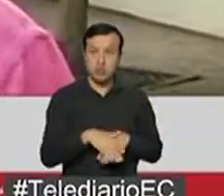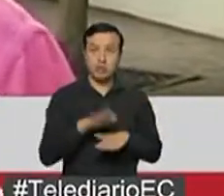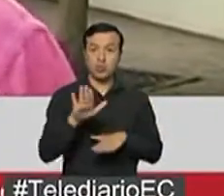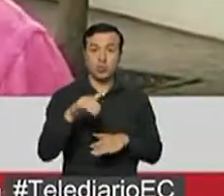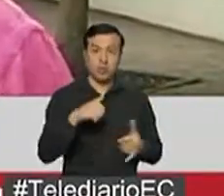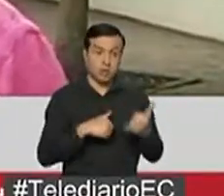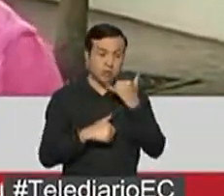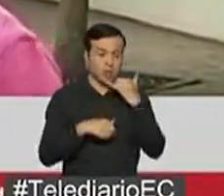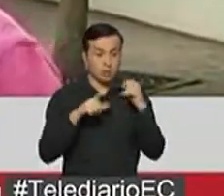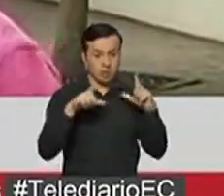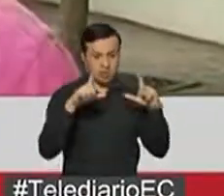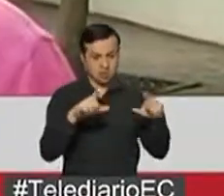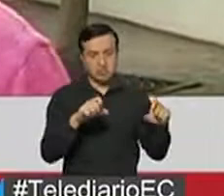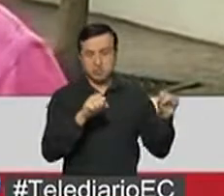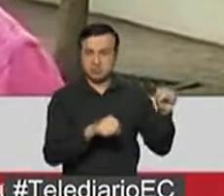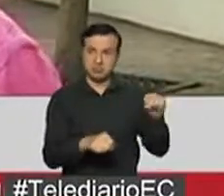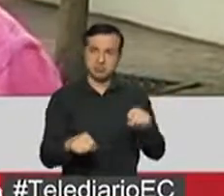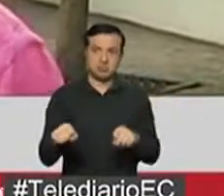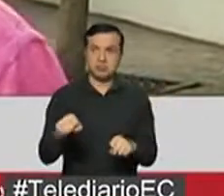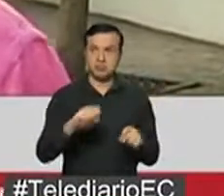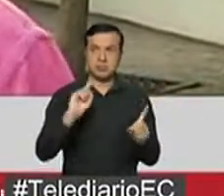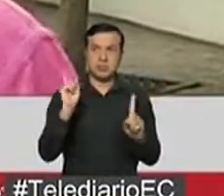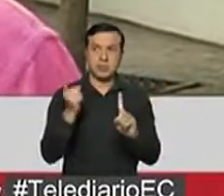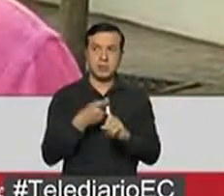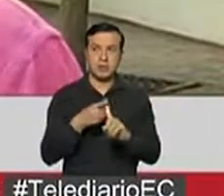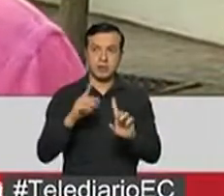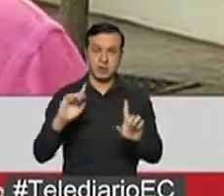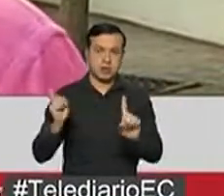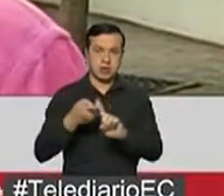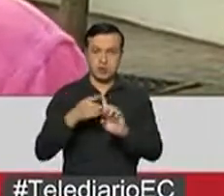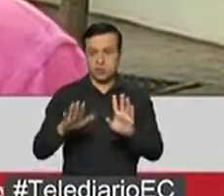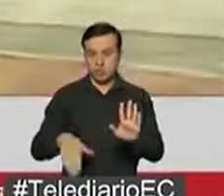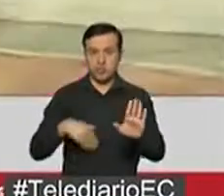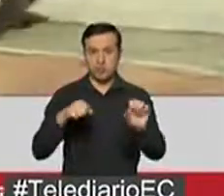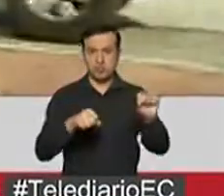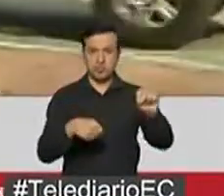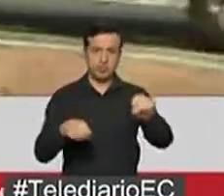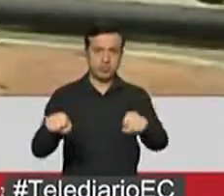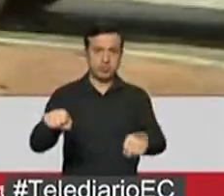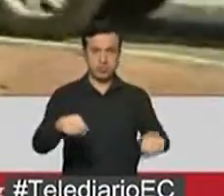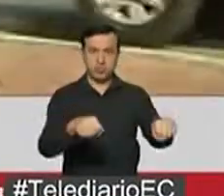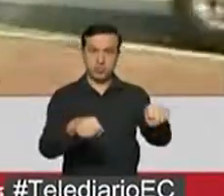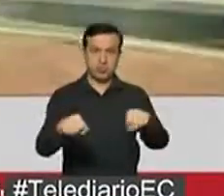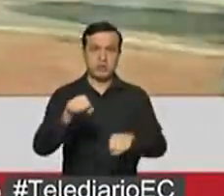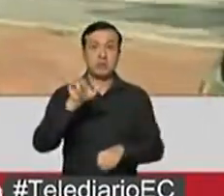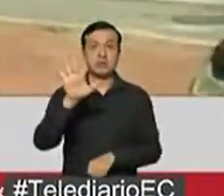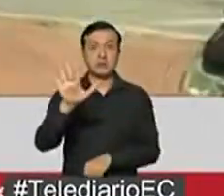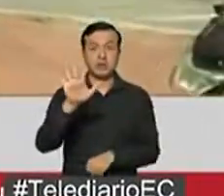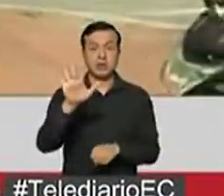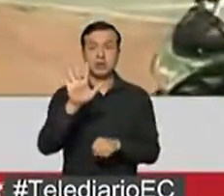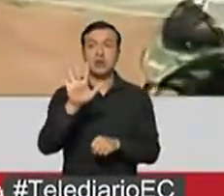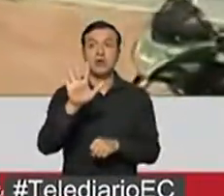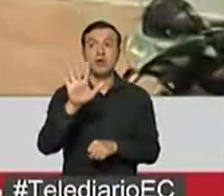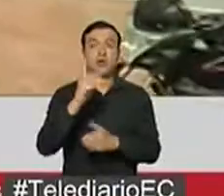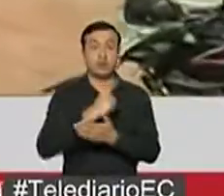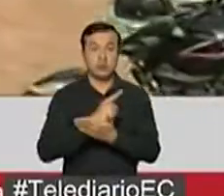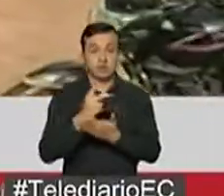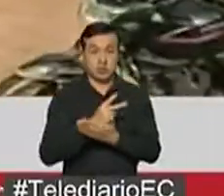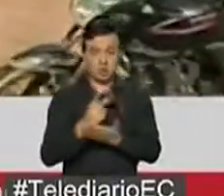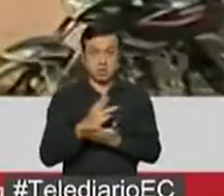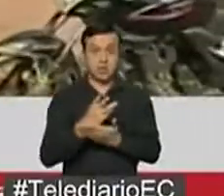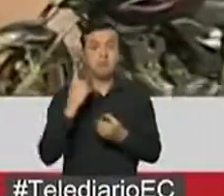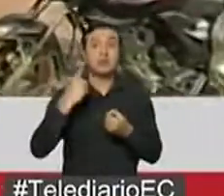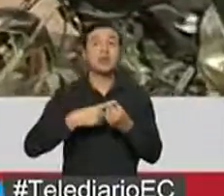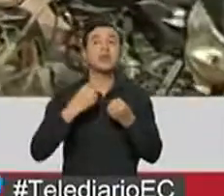puedes activar los equipos tiene que ser el primer empujón con el pie y luego acelerar con cinco semanas de operaciones en quitó se han completado